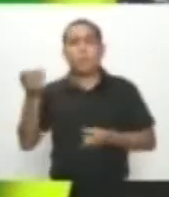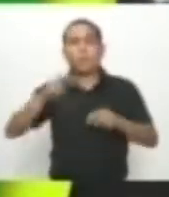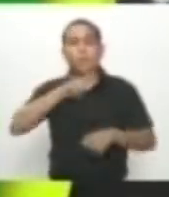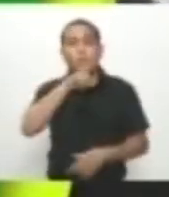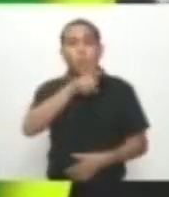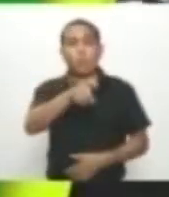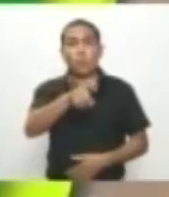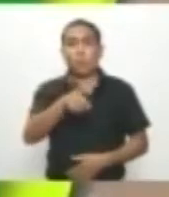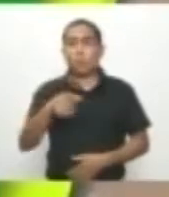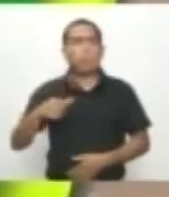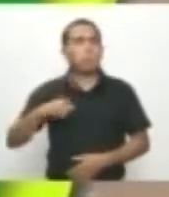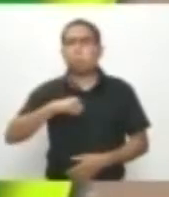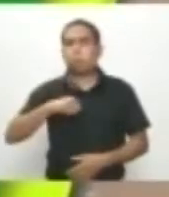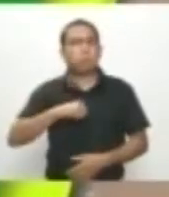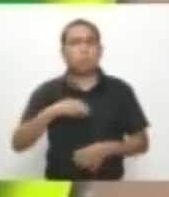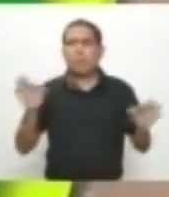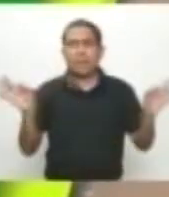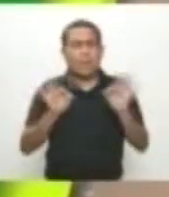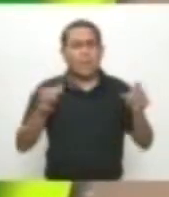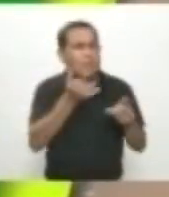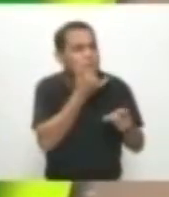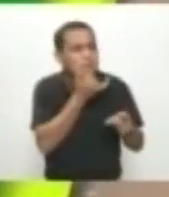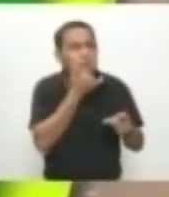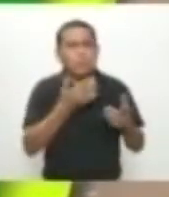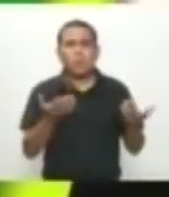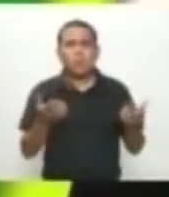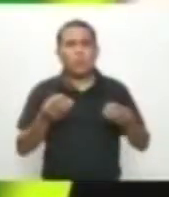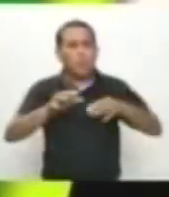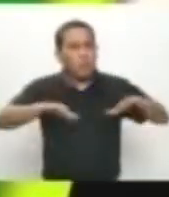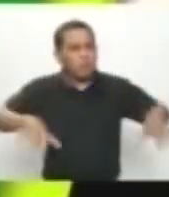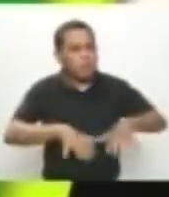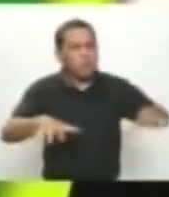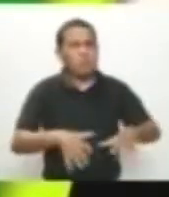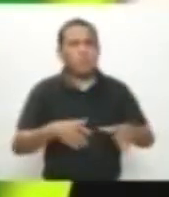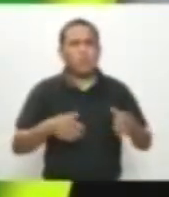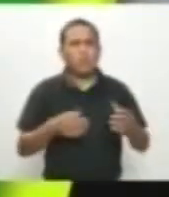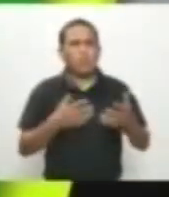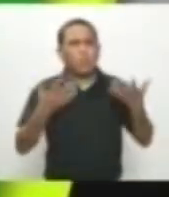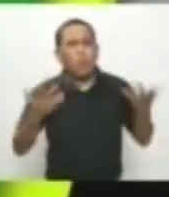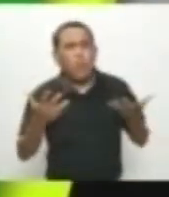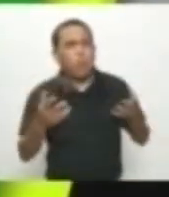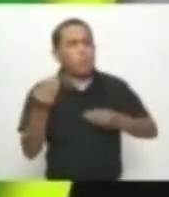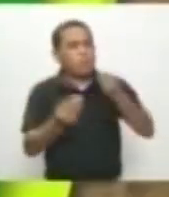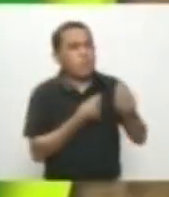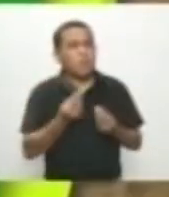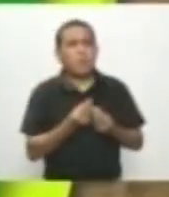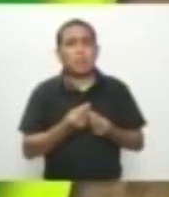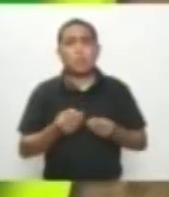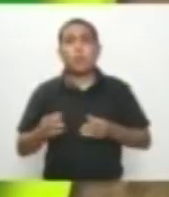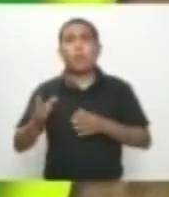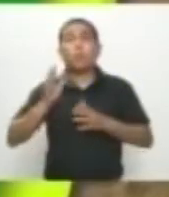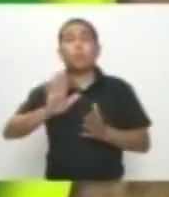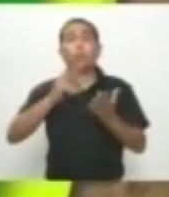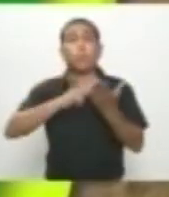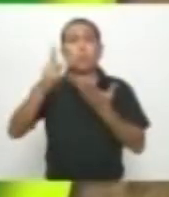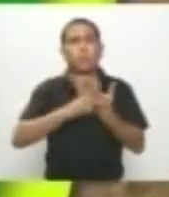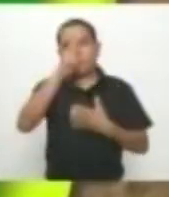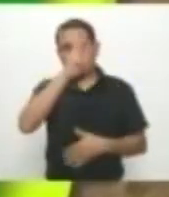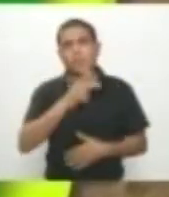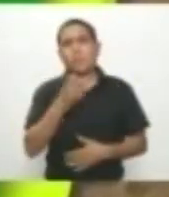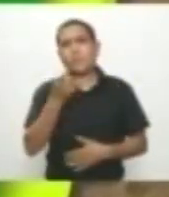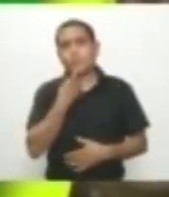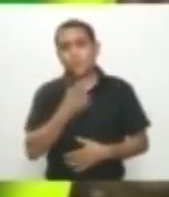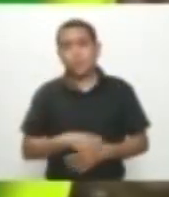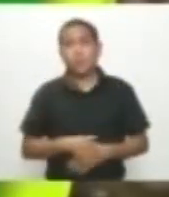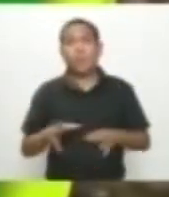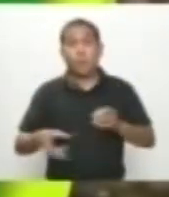pies ni cabeza. Nadie sabe cómo van a funcionar. El proyecto sería un plagio. En el caso del Vesubio,